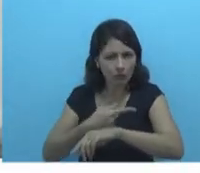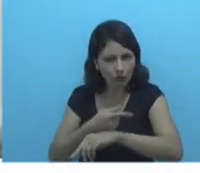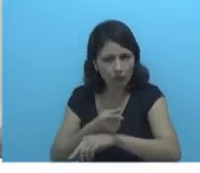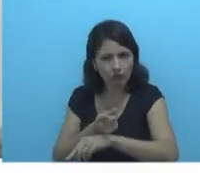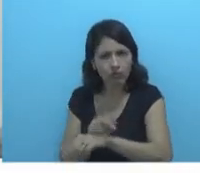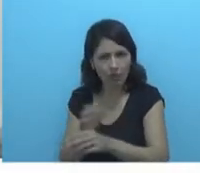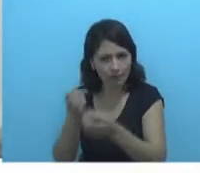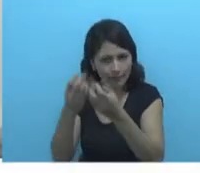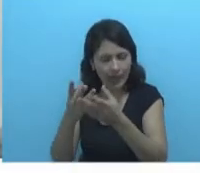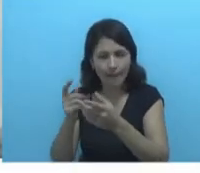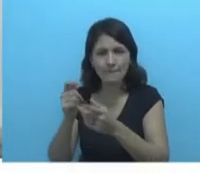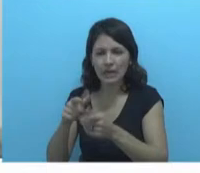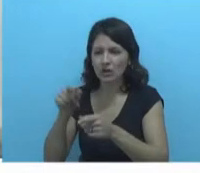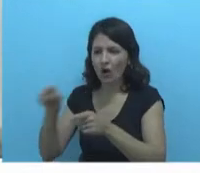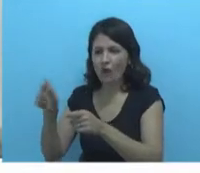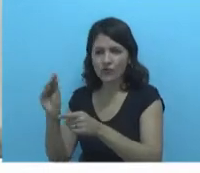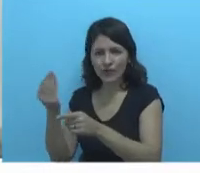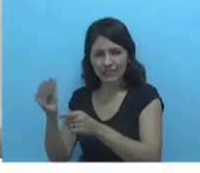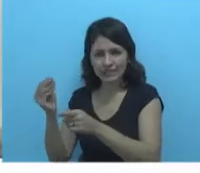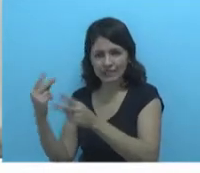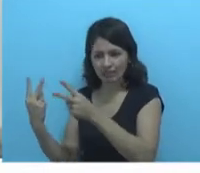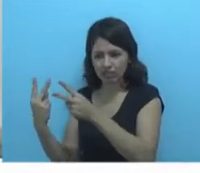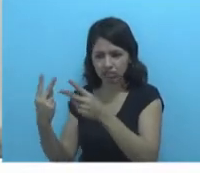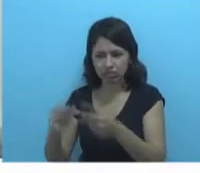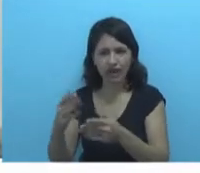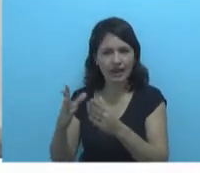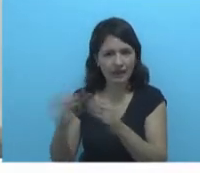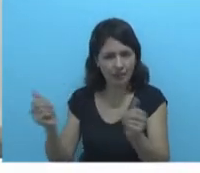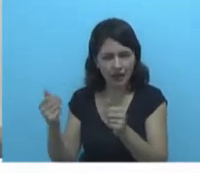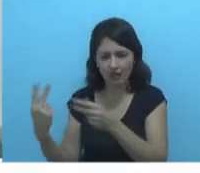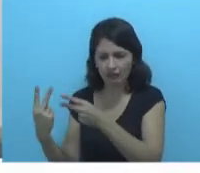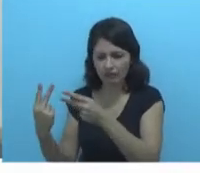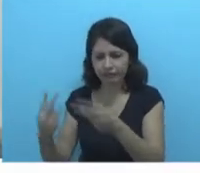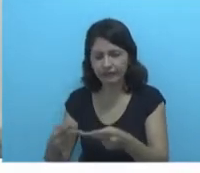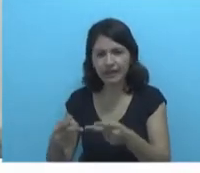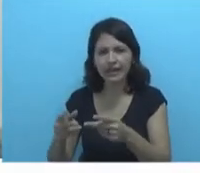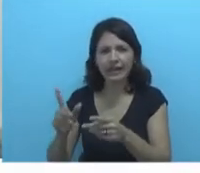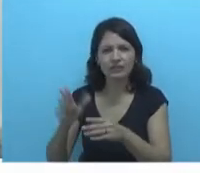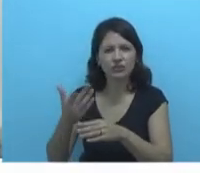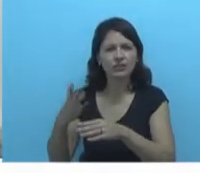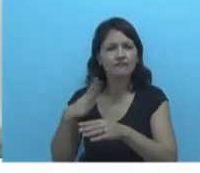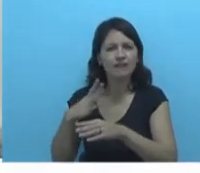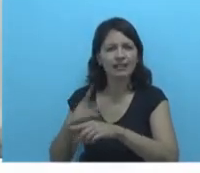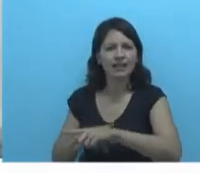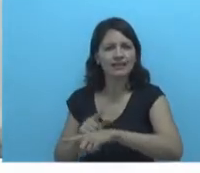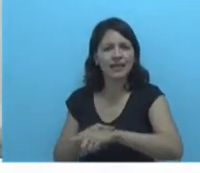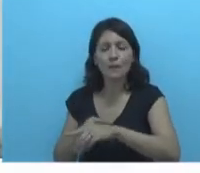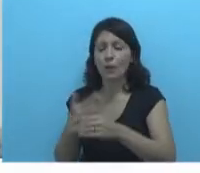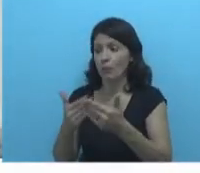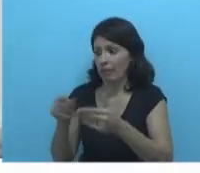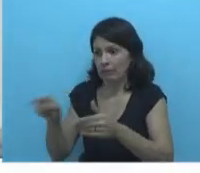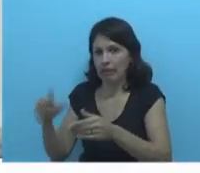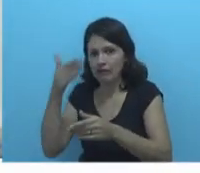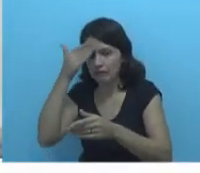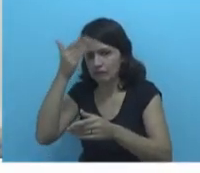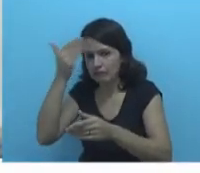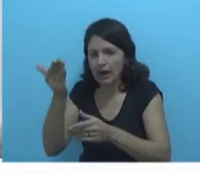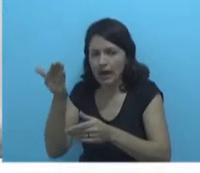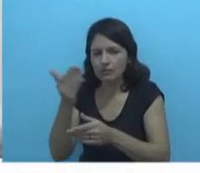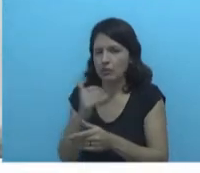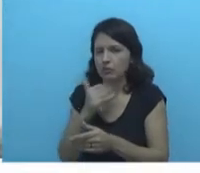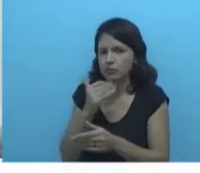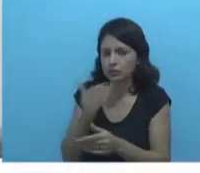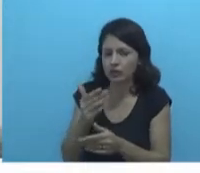obligatoria. Esto hace que nos expongamos a que puedan ingresar por nuestros puertos